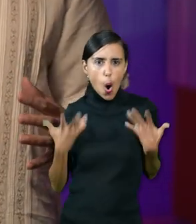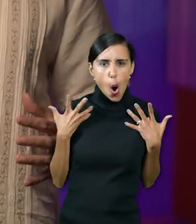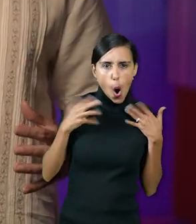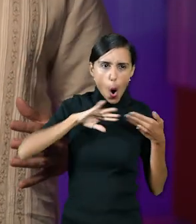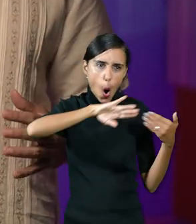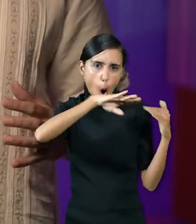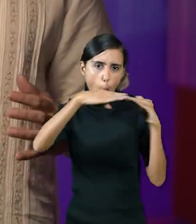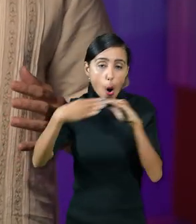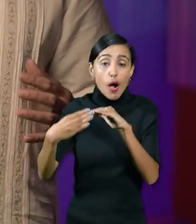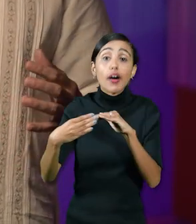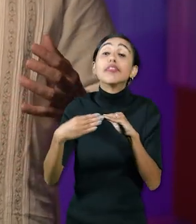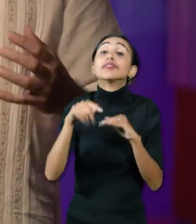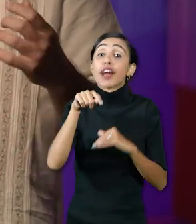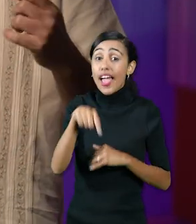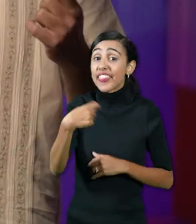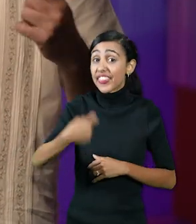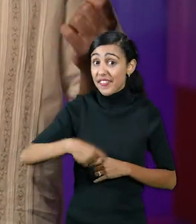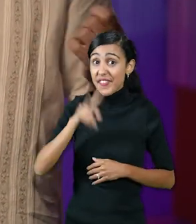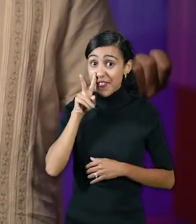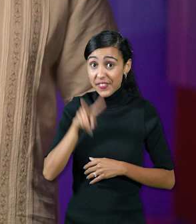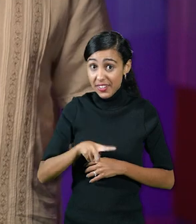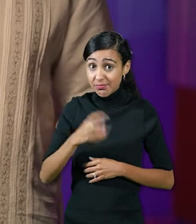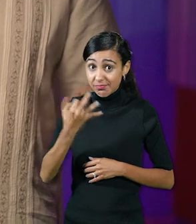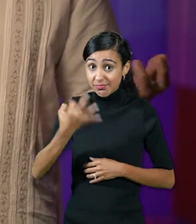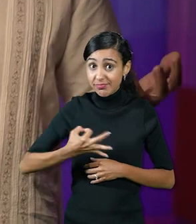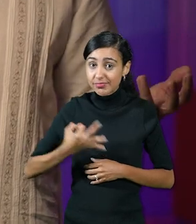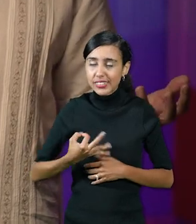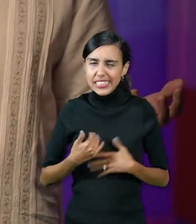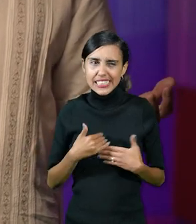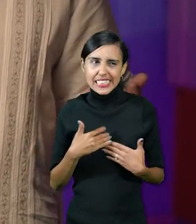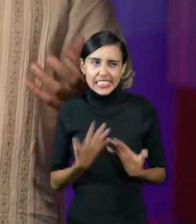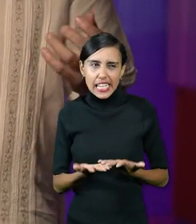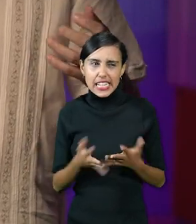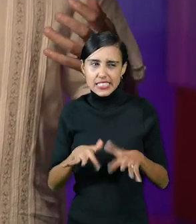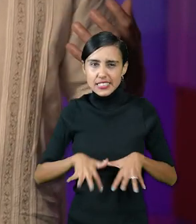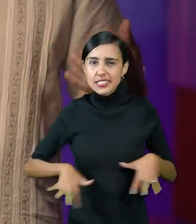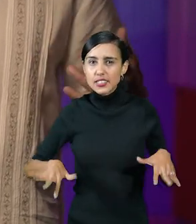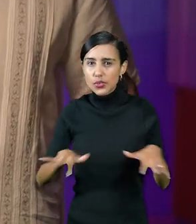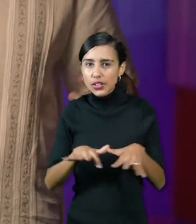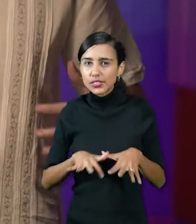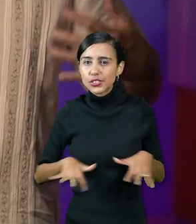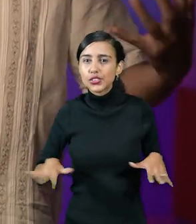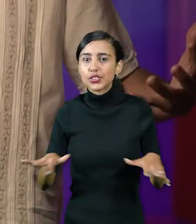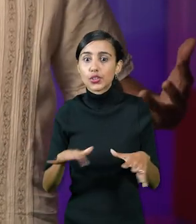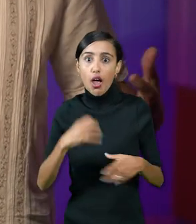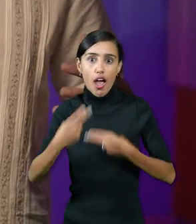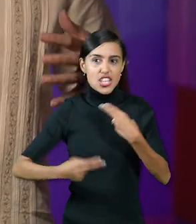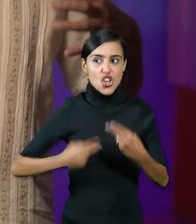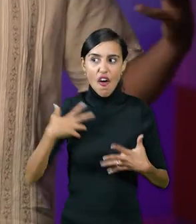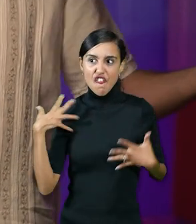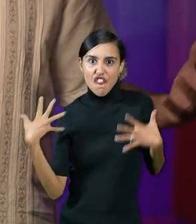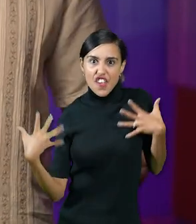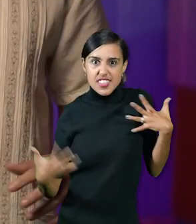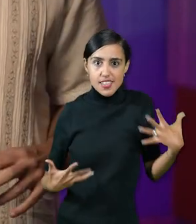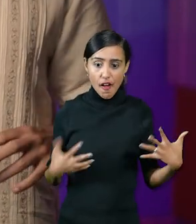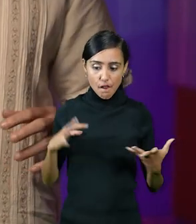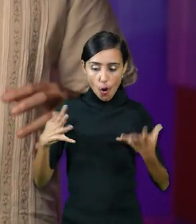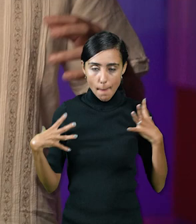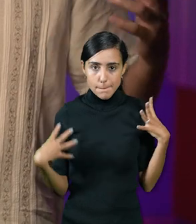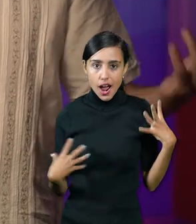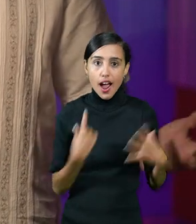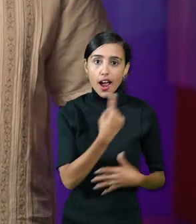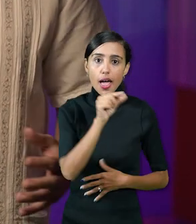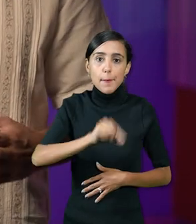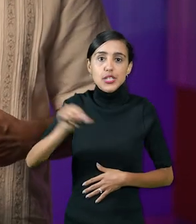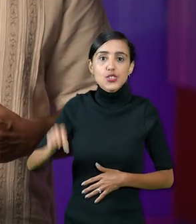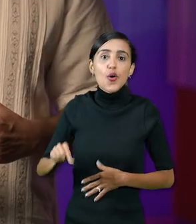discutiendo, pues ahí debe verse claramente qué es lo que está sucediendo a nivel de acciones físicas en cada personaje, en los